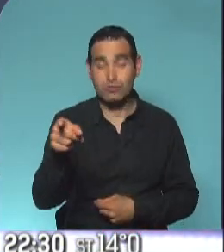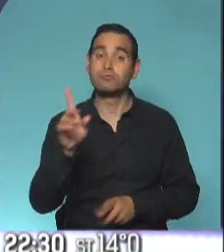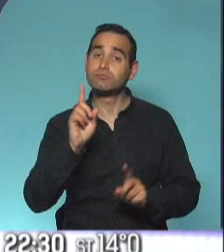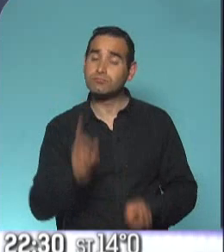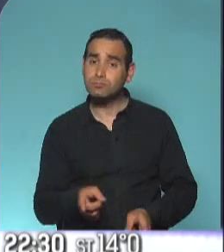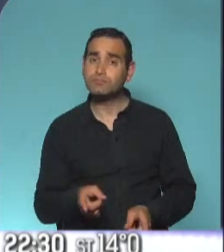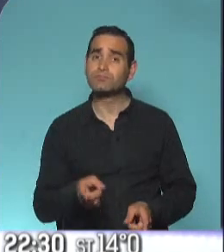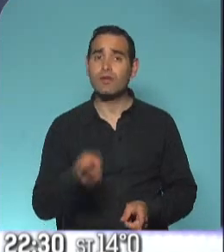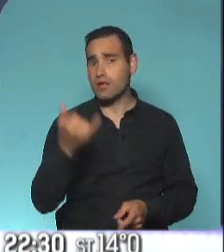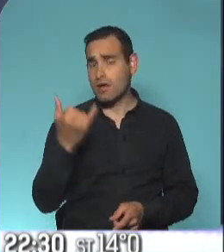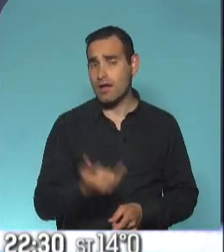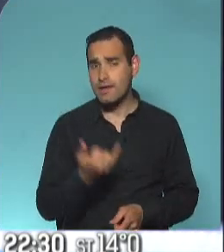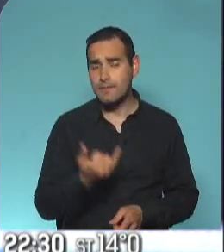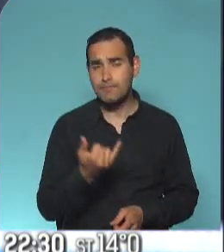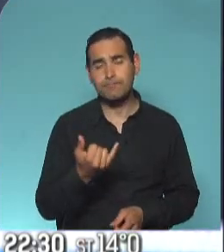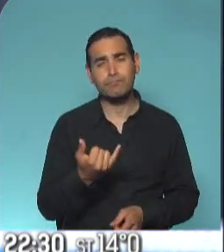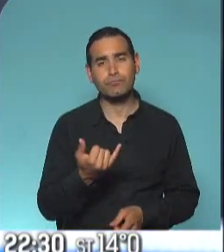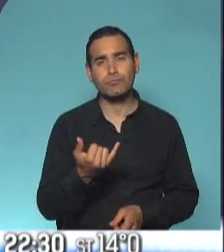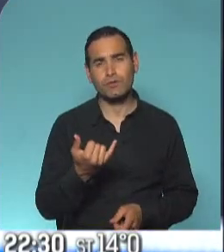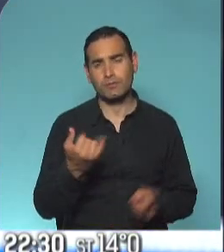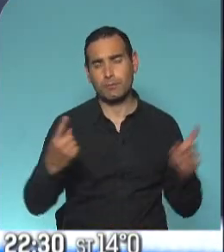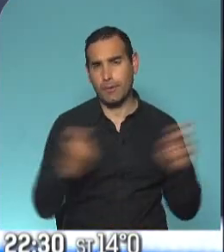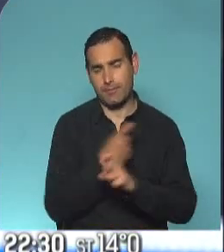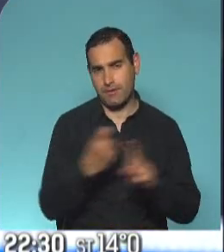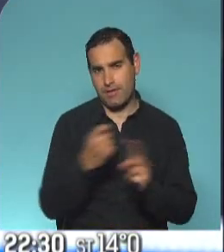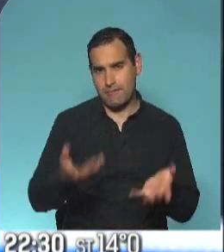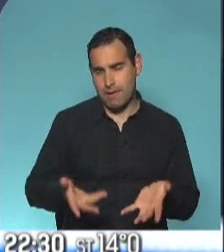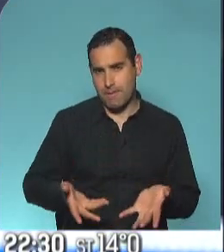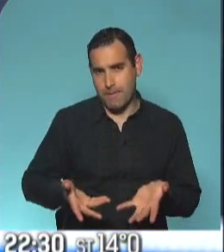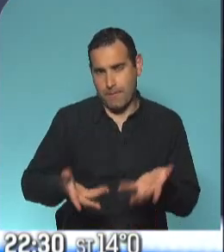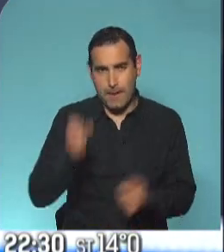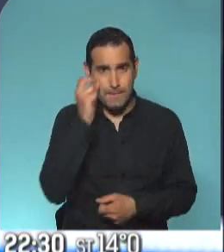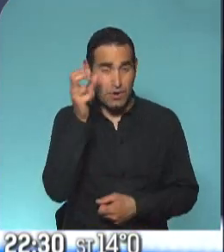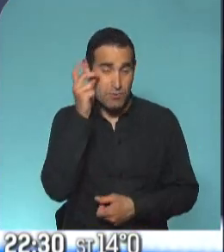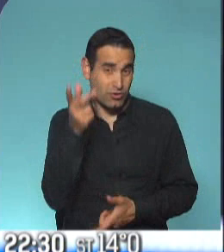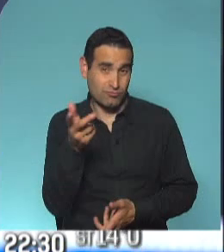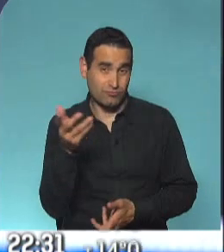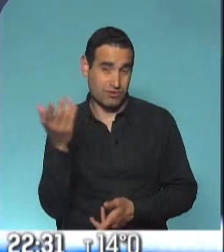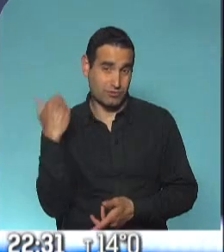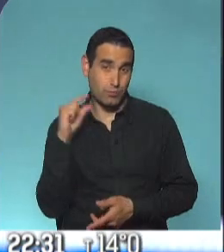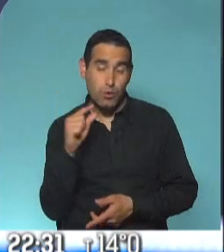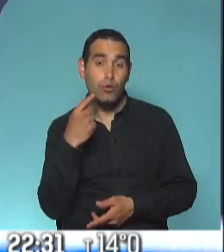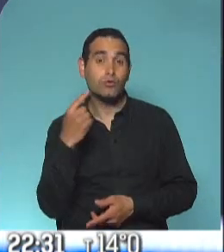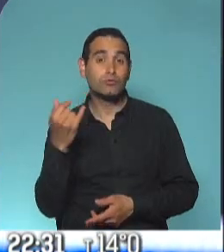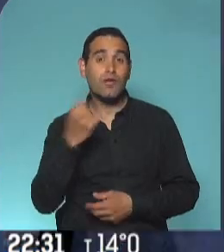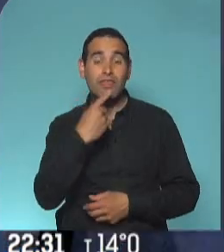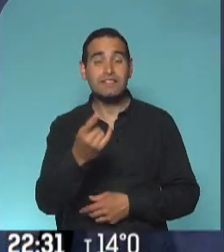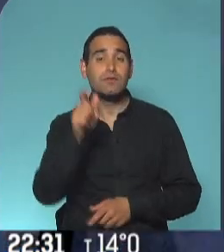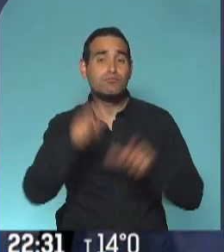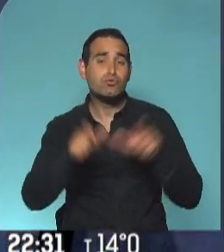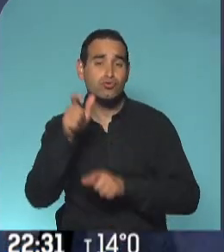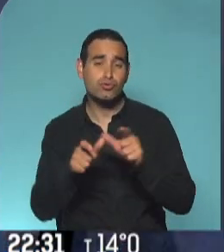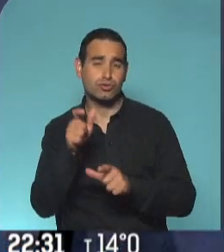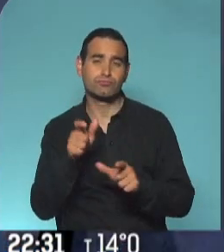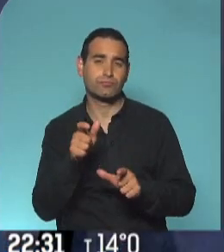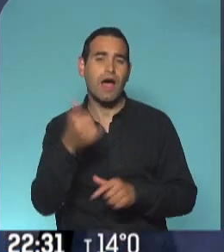cada vez se complica más la situación, porque en estas horas supimos que diplomáticos,